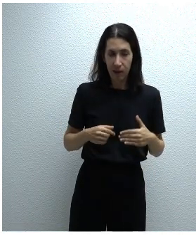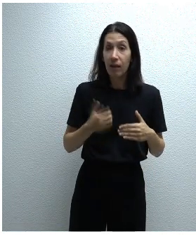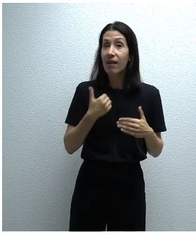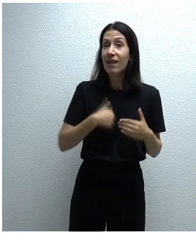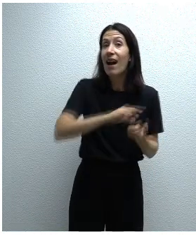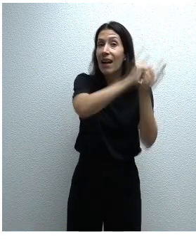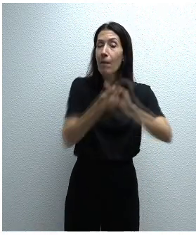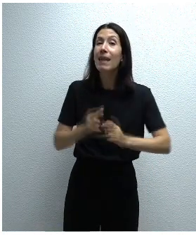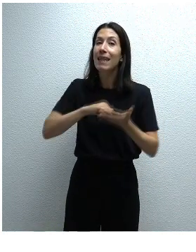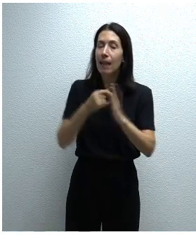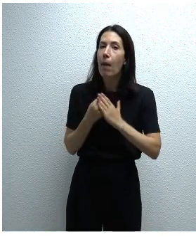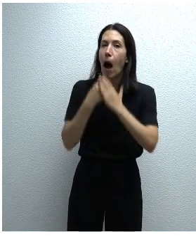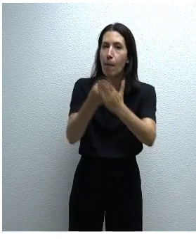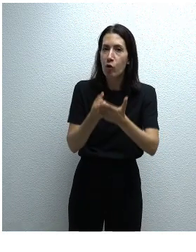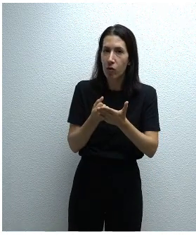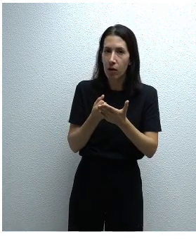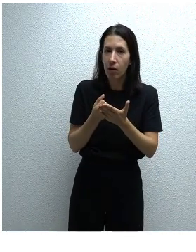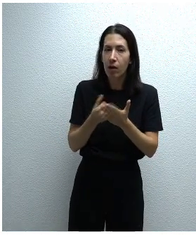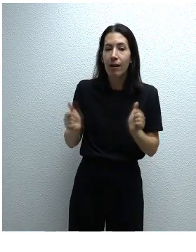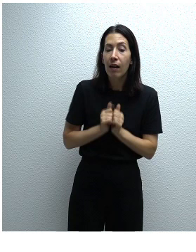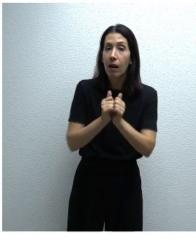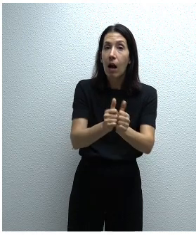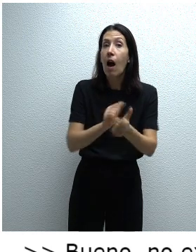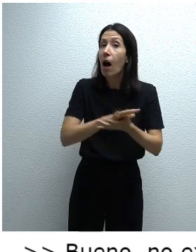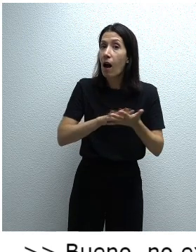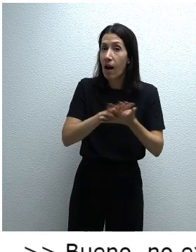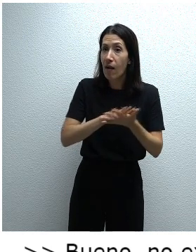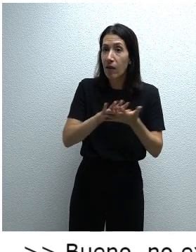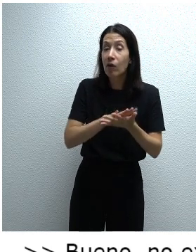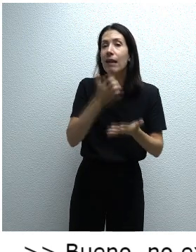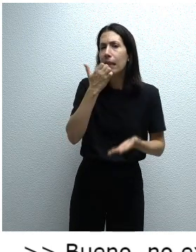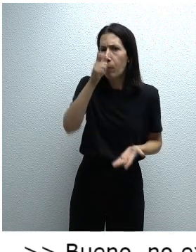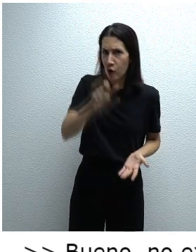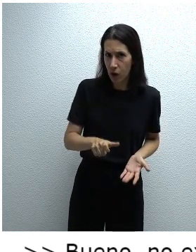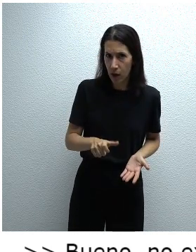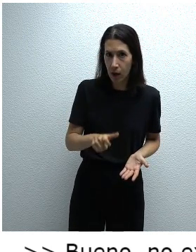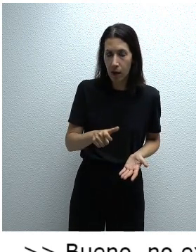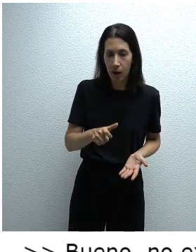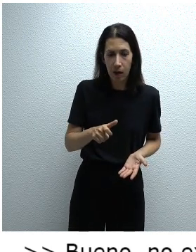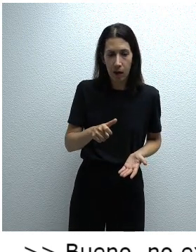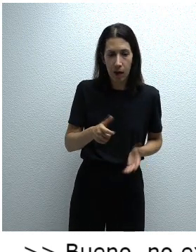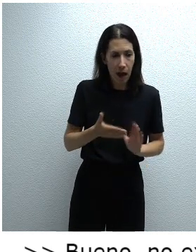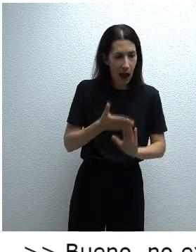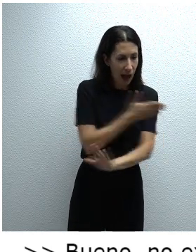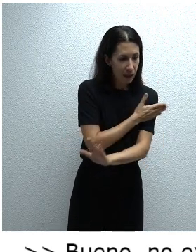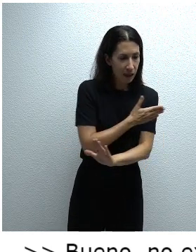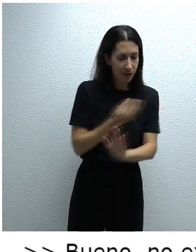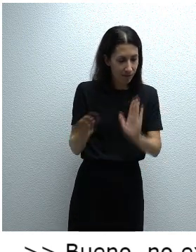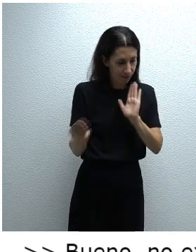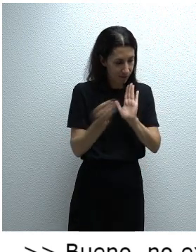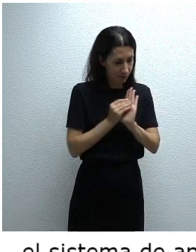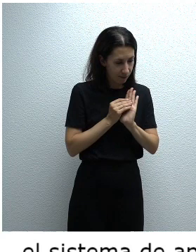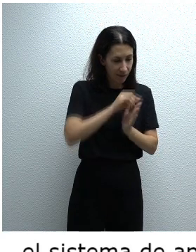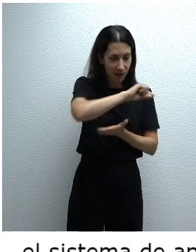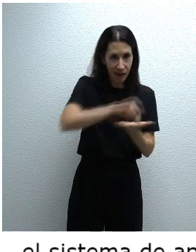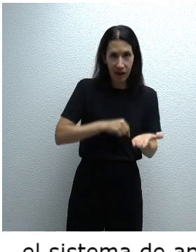sustituida por el sistema de apoyo a asistencia, pero bueno, a los efectos, si una persona no ha establecido un sistema